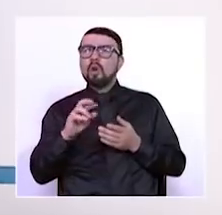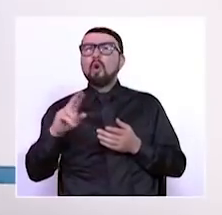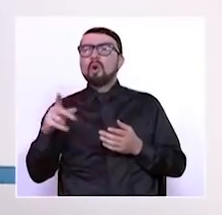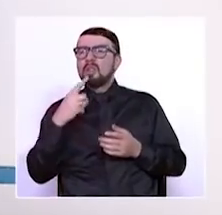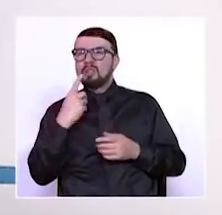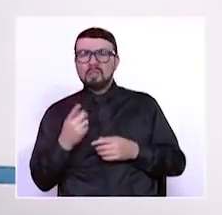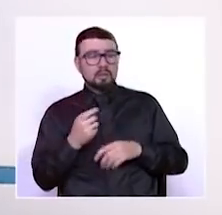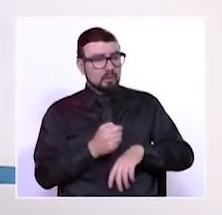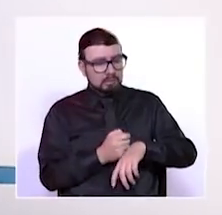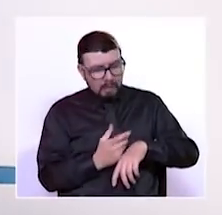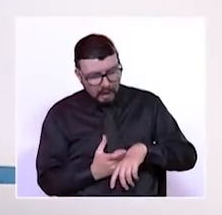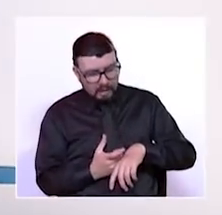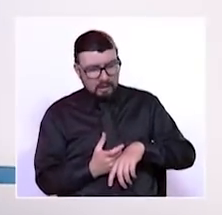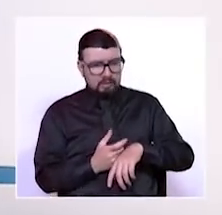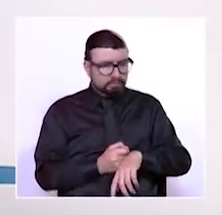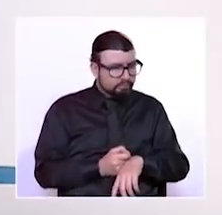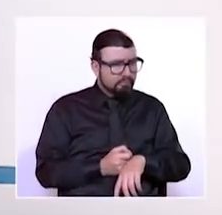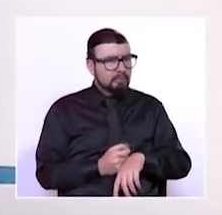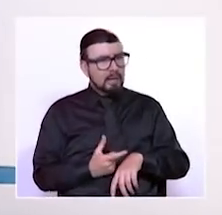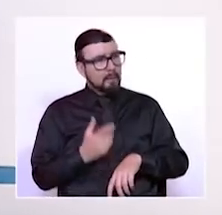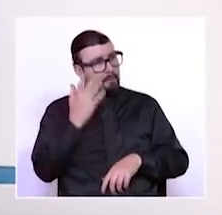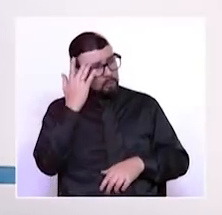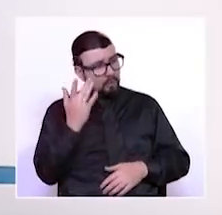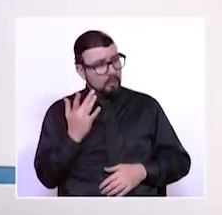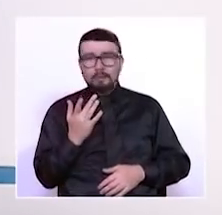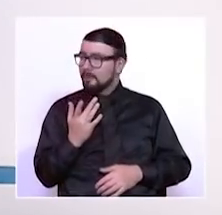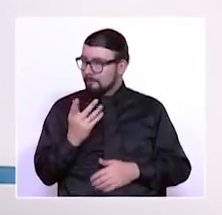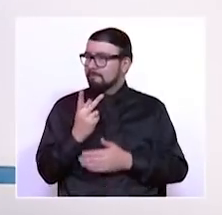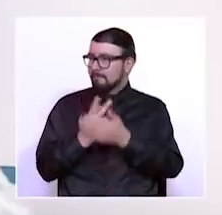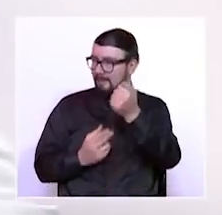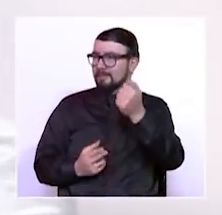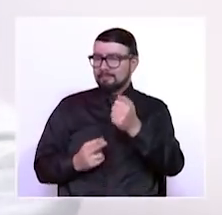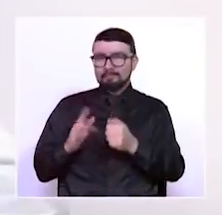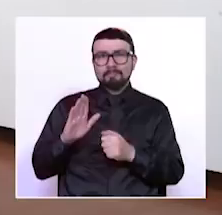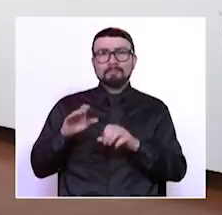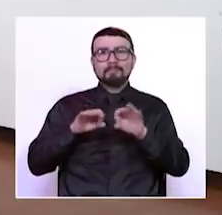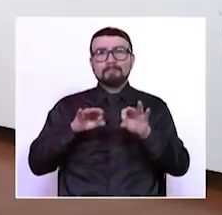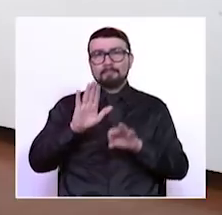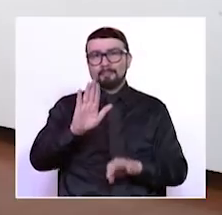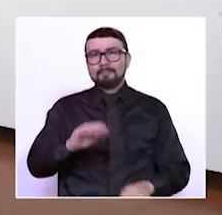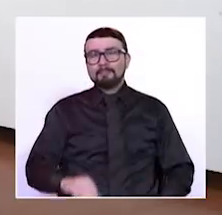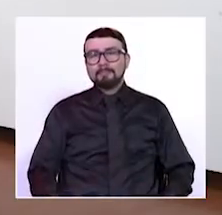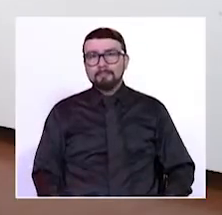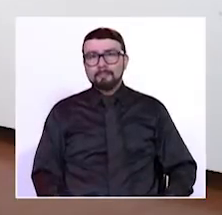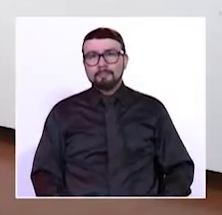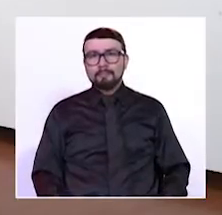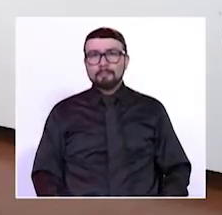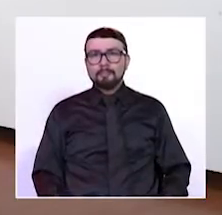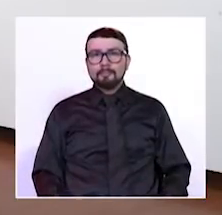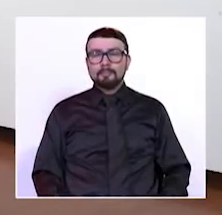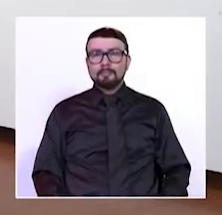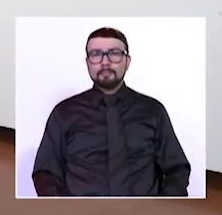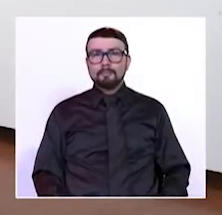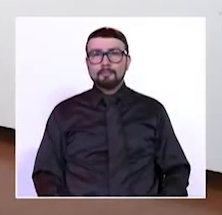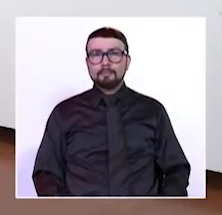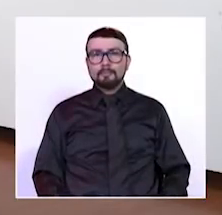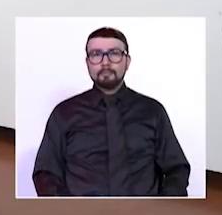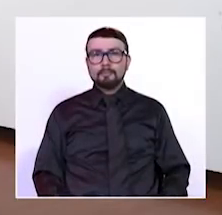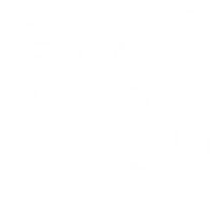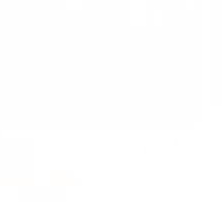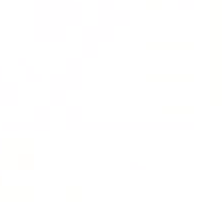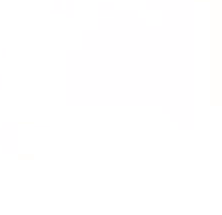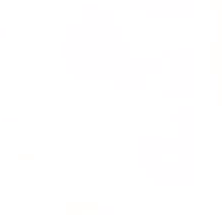se abren y se cierran. Correcto, sí, porque tienen relación. Exactamente, después de este corte de comerciales. Ya regresamos.